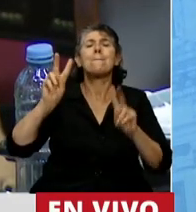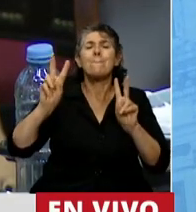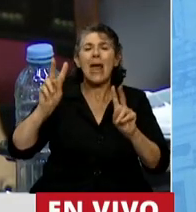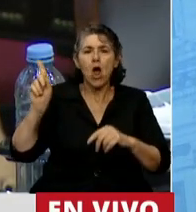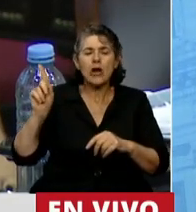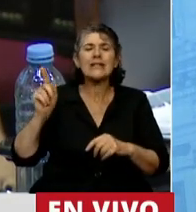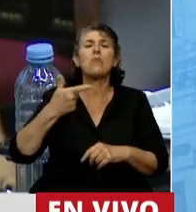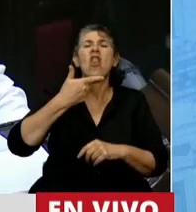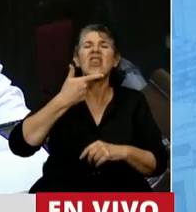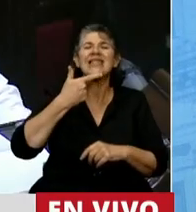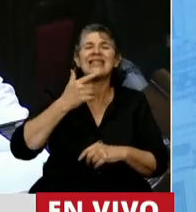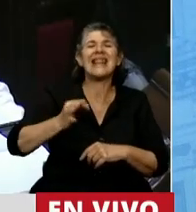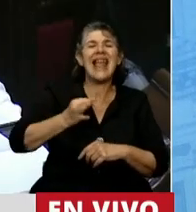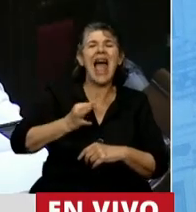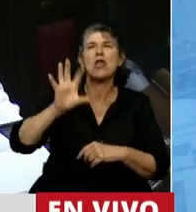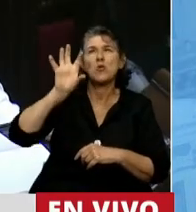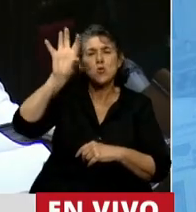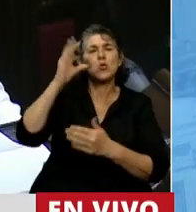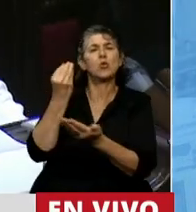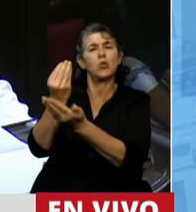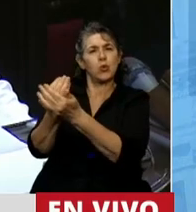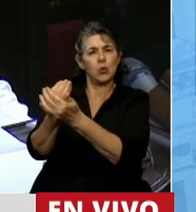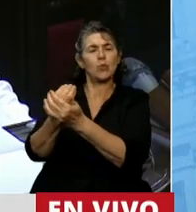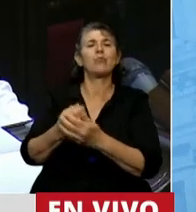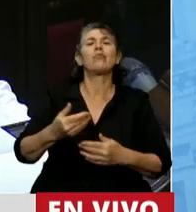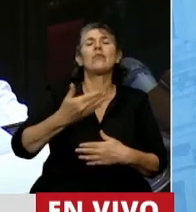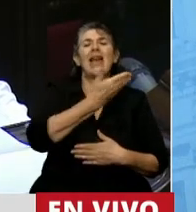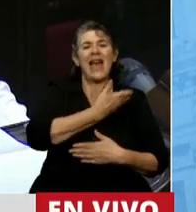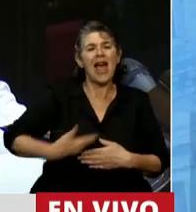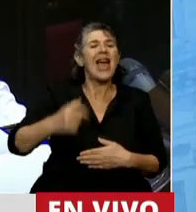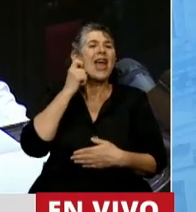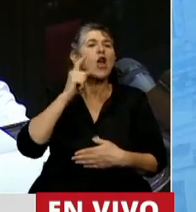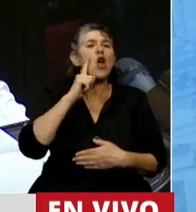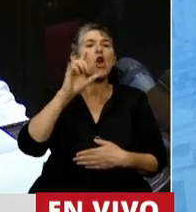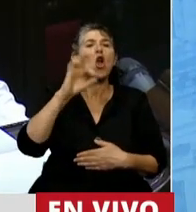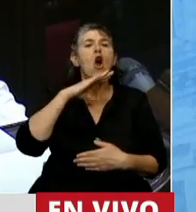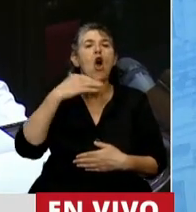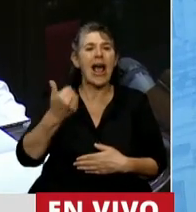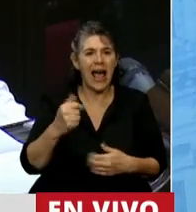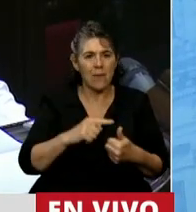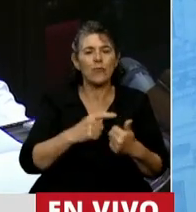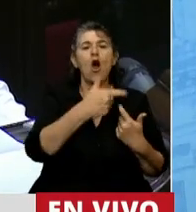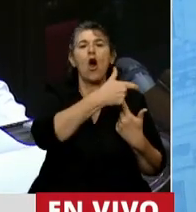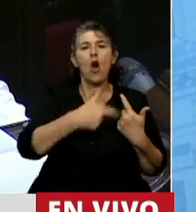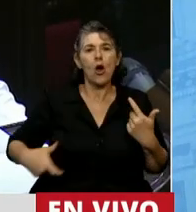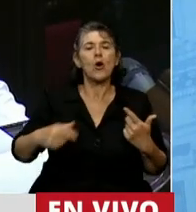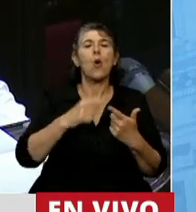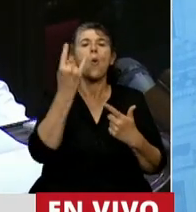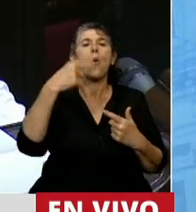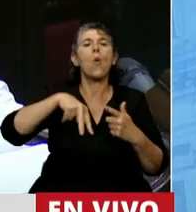de gobierno. Primero con el gobernador José Luis Gioja y luego con el gobernador Sergio